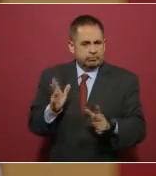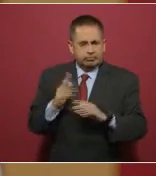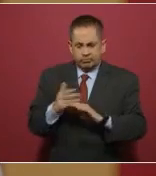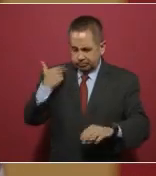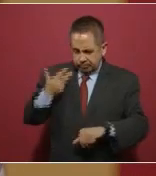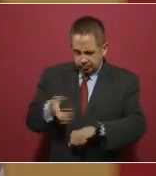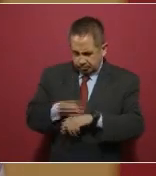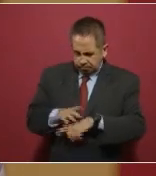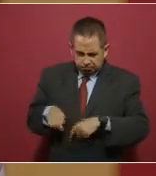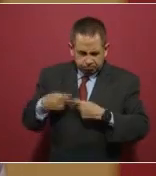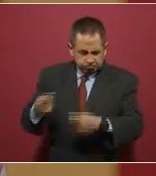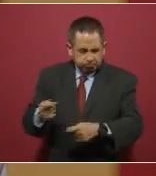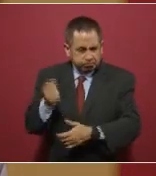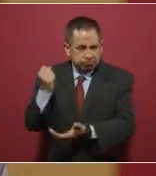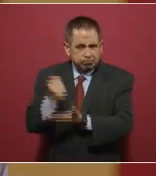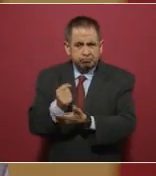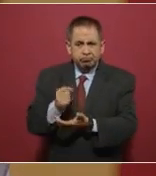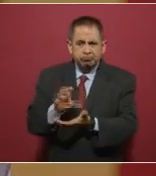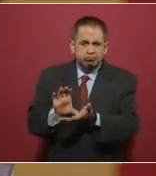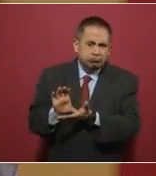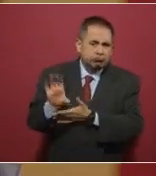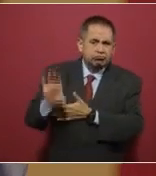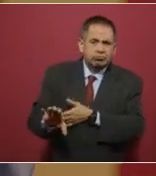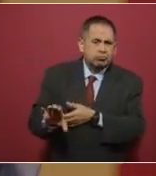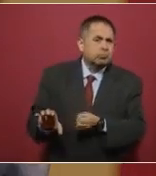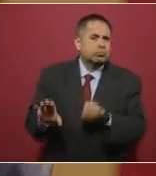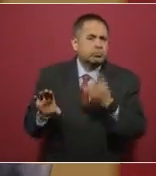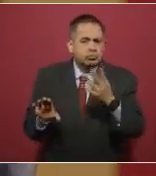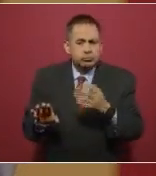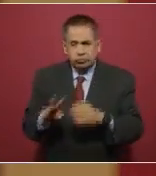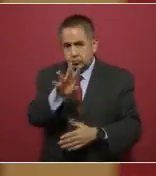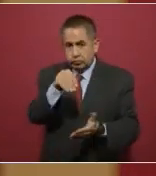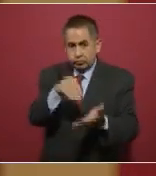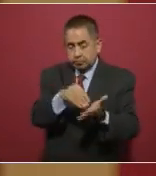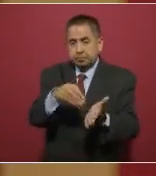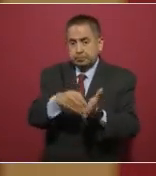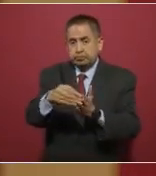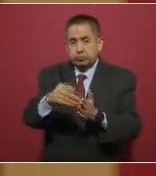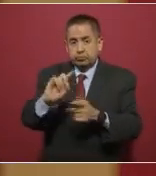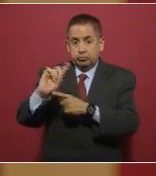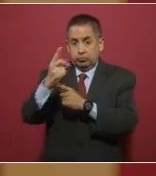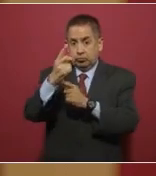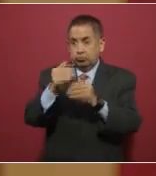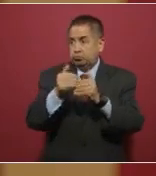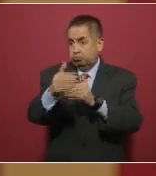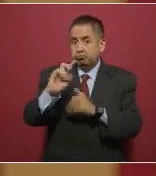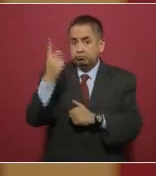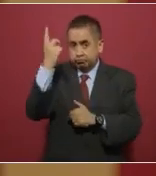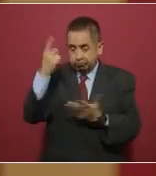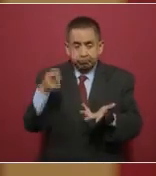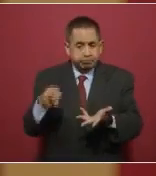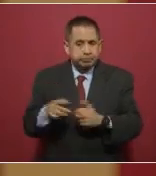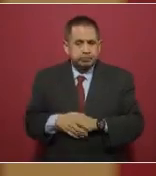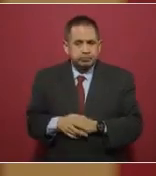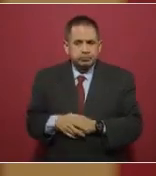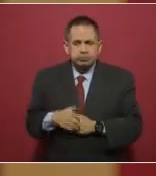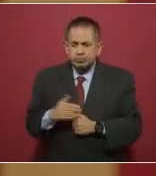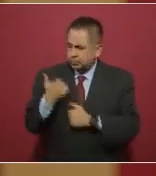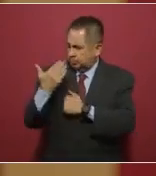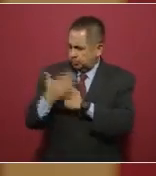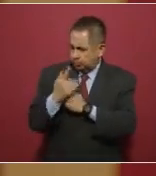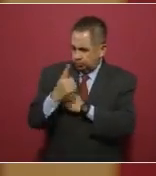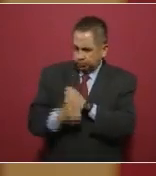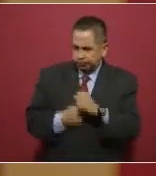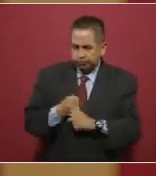autorizada ya una inversión de 4.000 millones de dólares. El año próximo